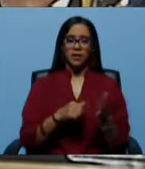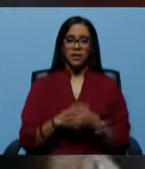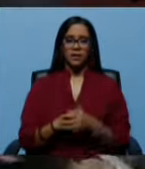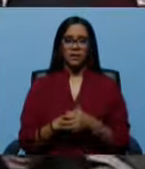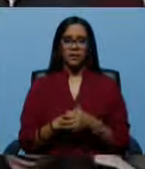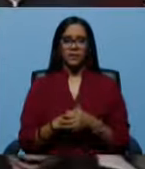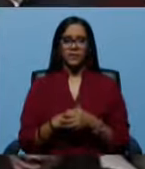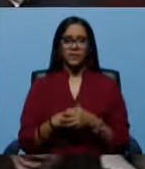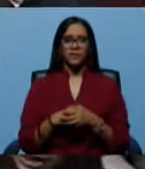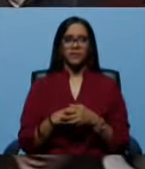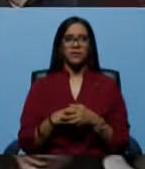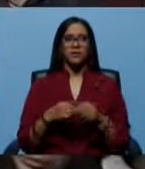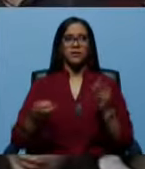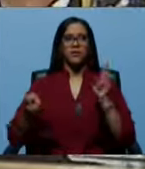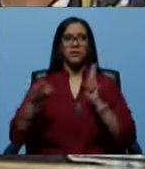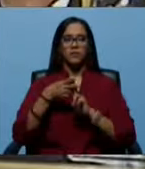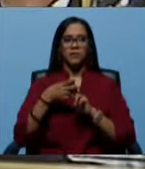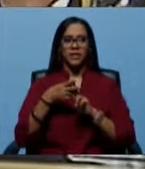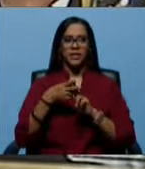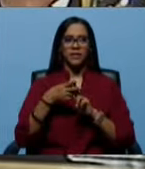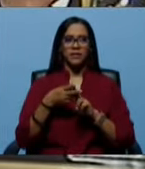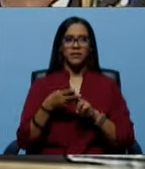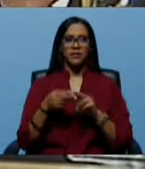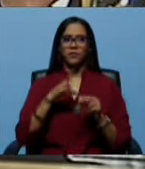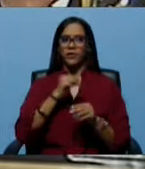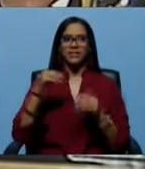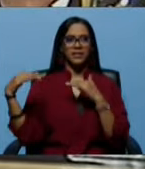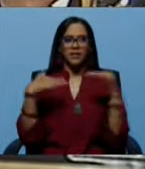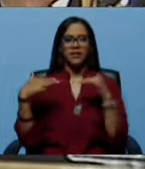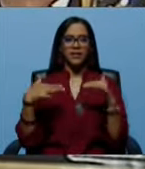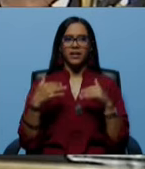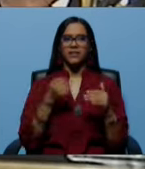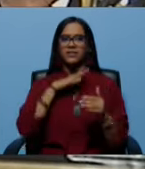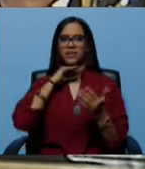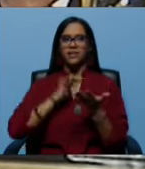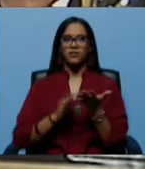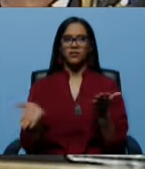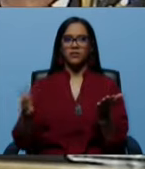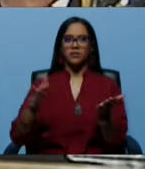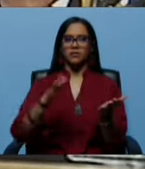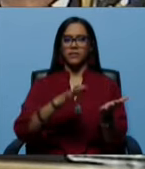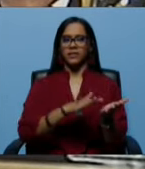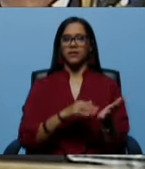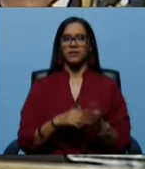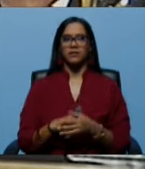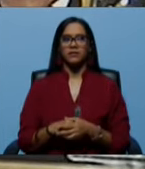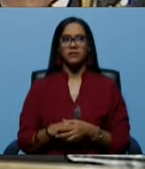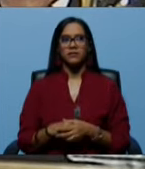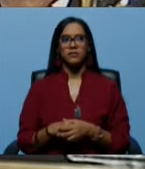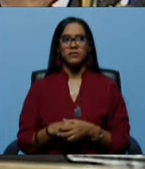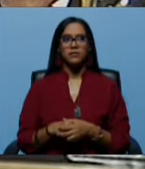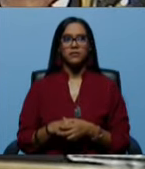guerra, es genocidio. En honor y en homenaje a los pueblos que están siendo atacados,